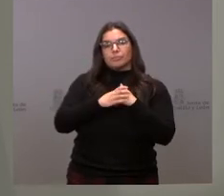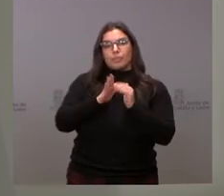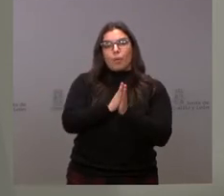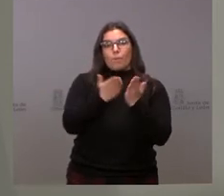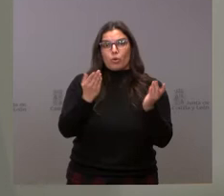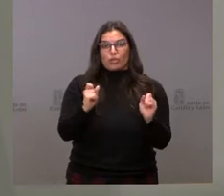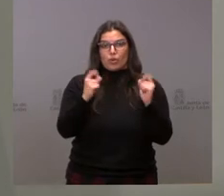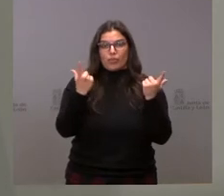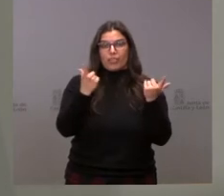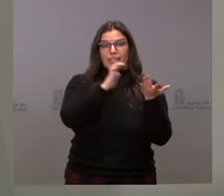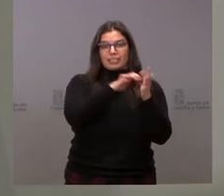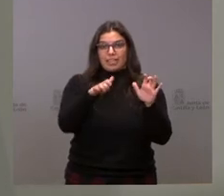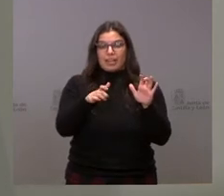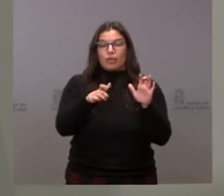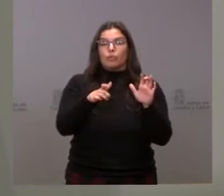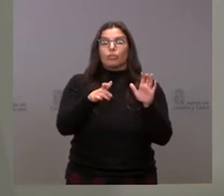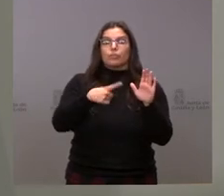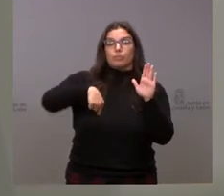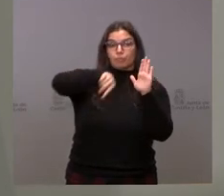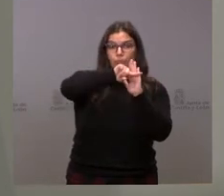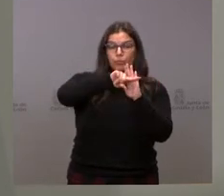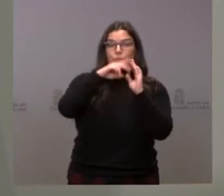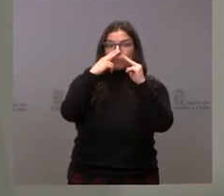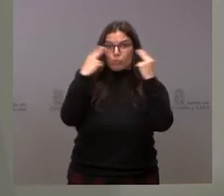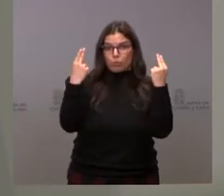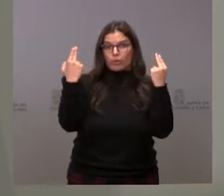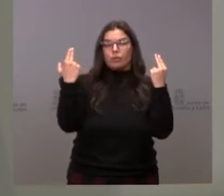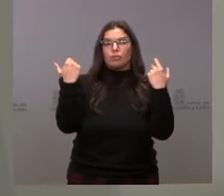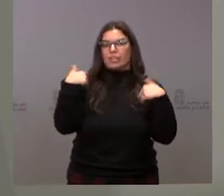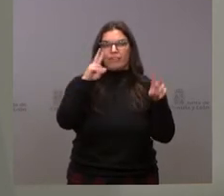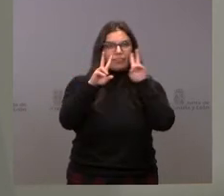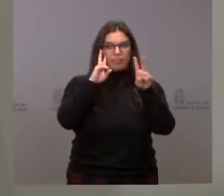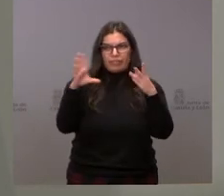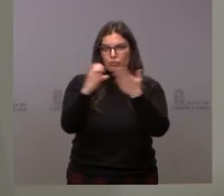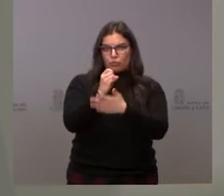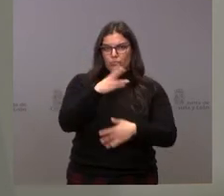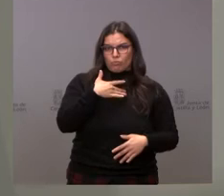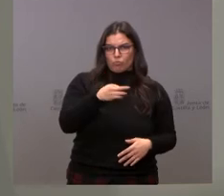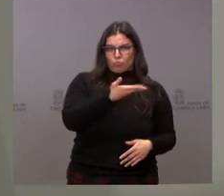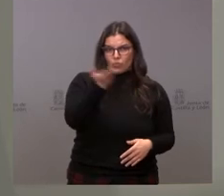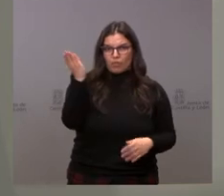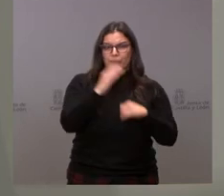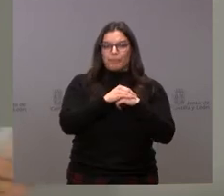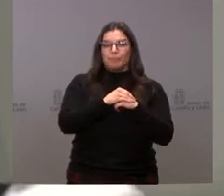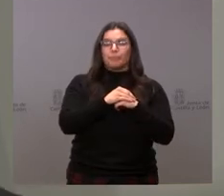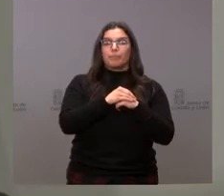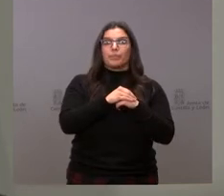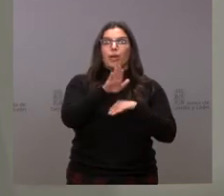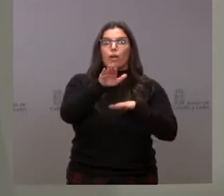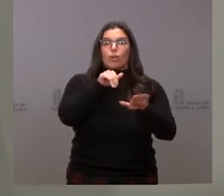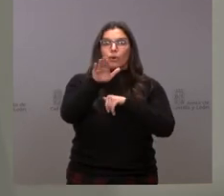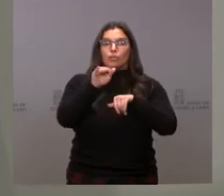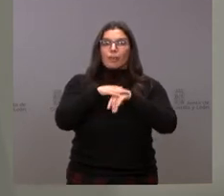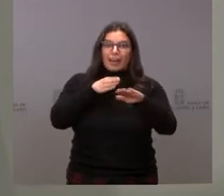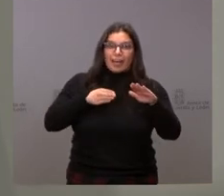oficial de la comunidad se ha publicado y por tanto es accesible todos ustedes la convocatoria para el